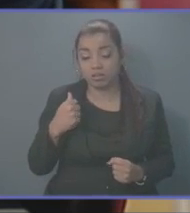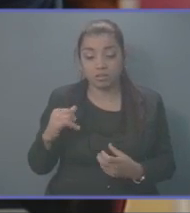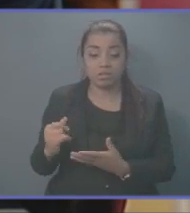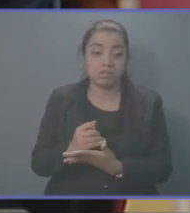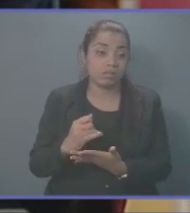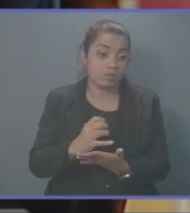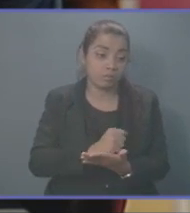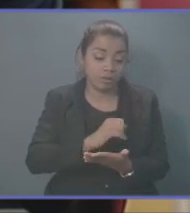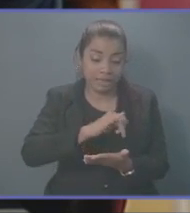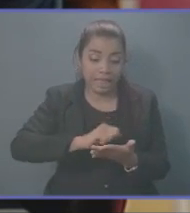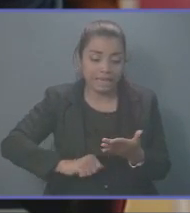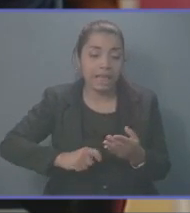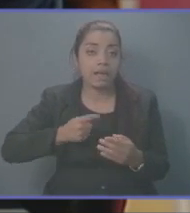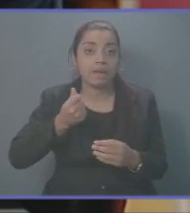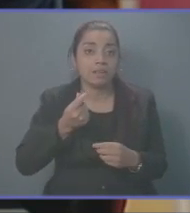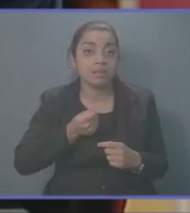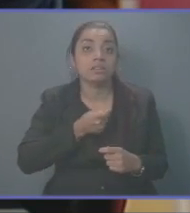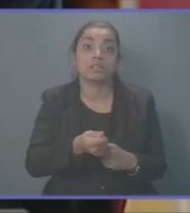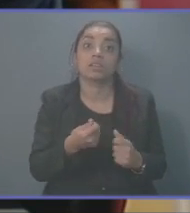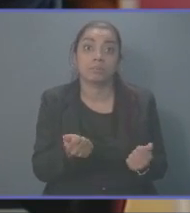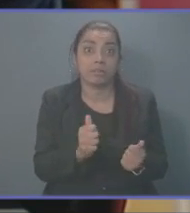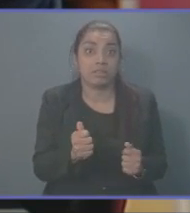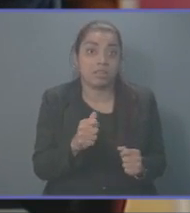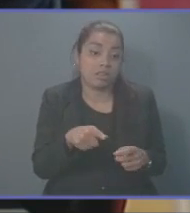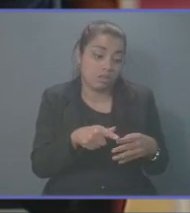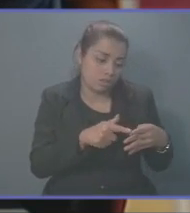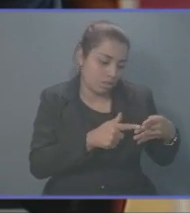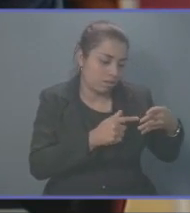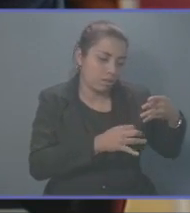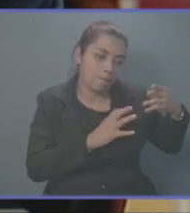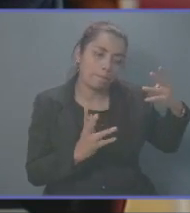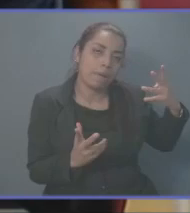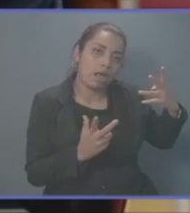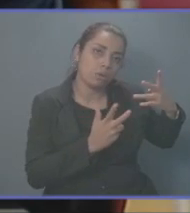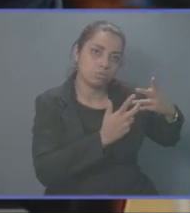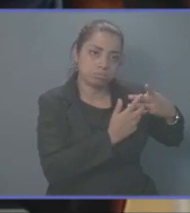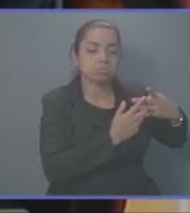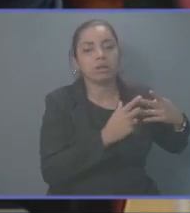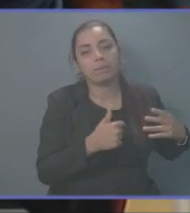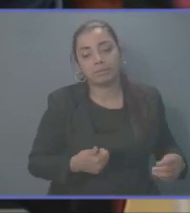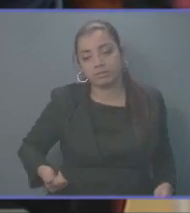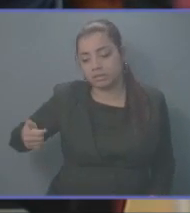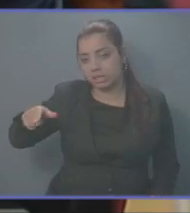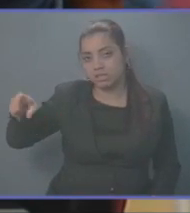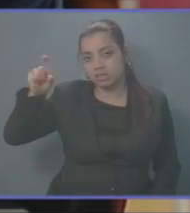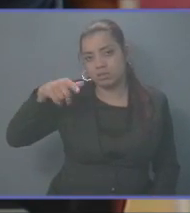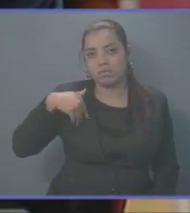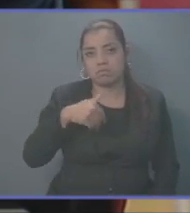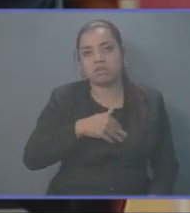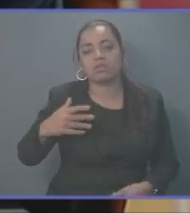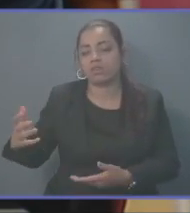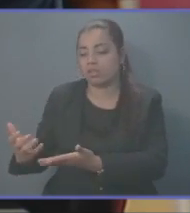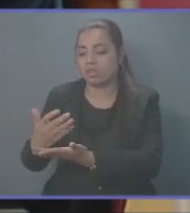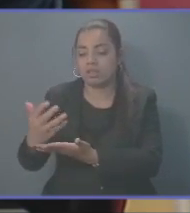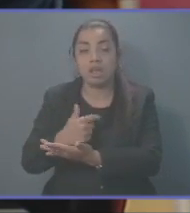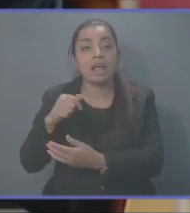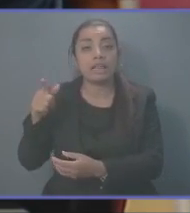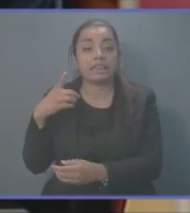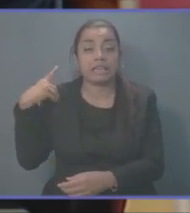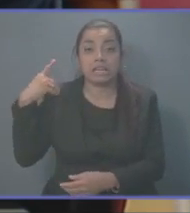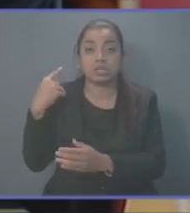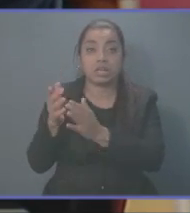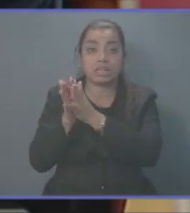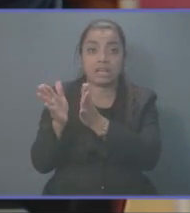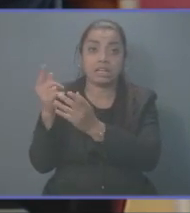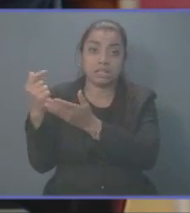se trate, al amparo del presente decreto, la Dirección General de Tesorería otorgará hasta un máximo de 7